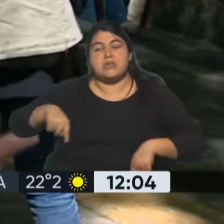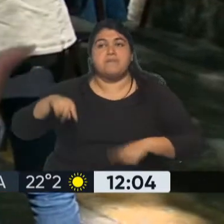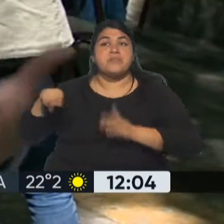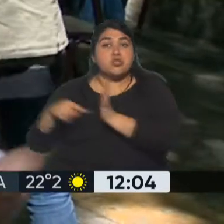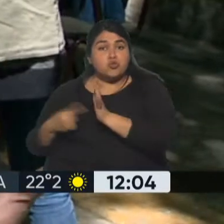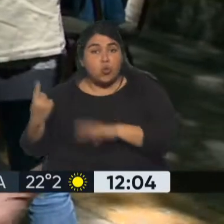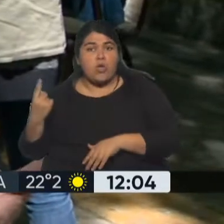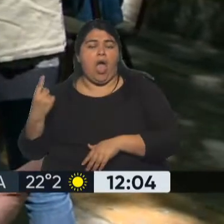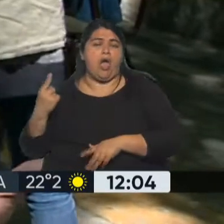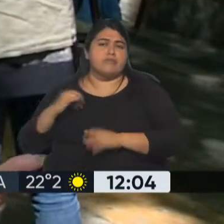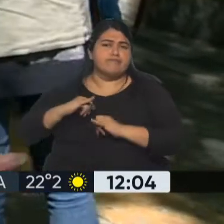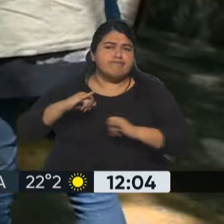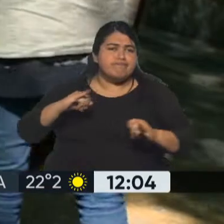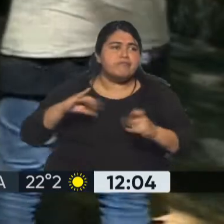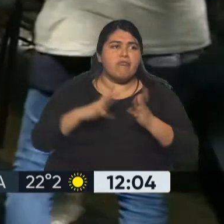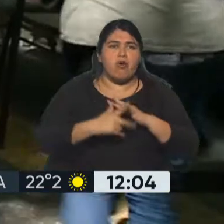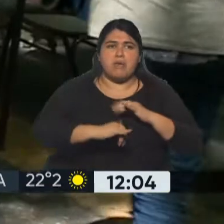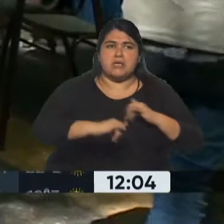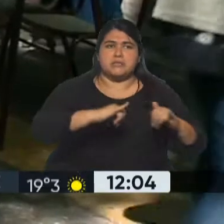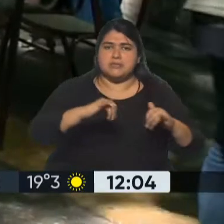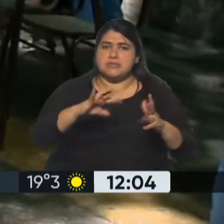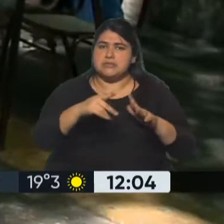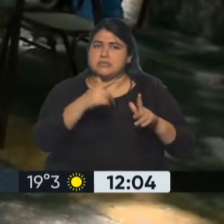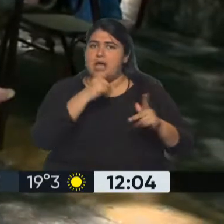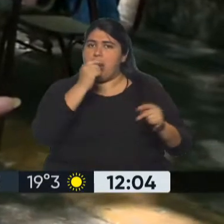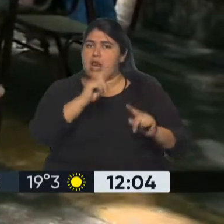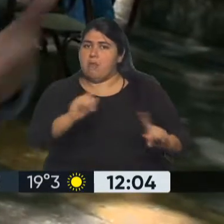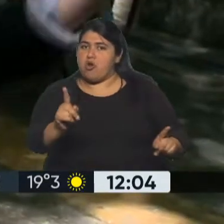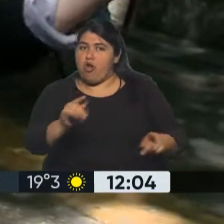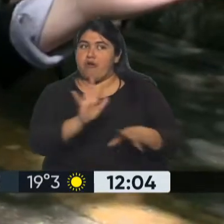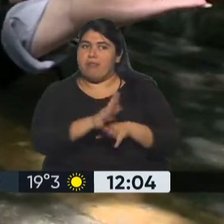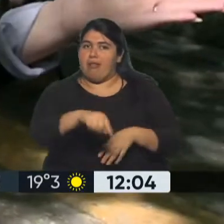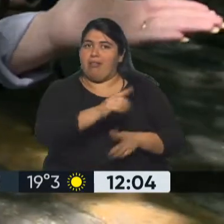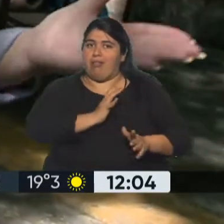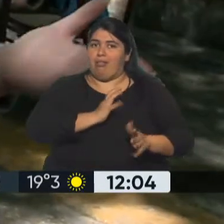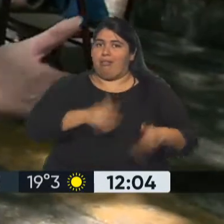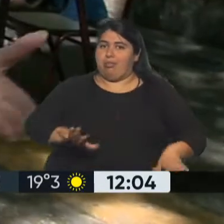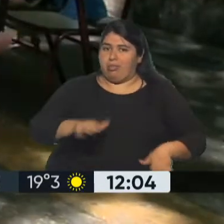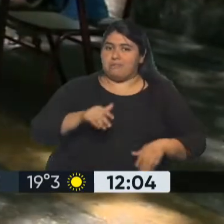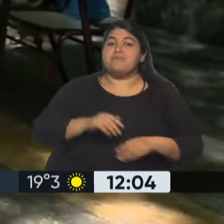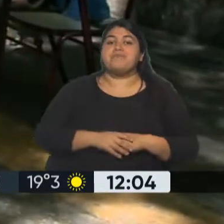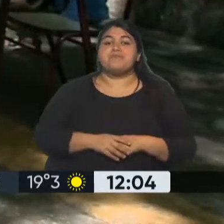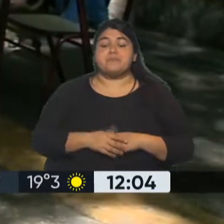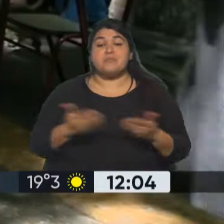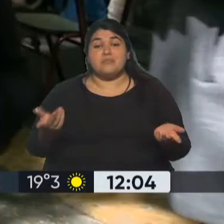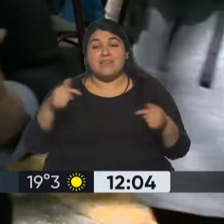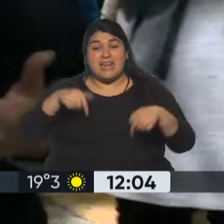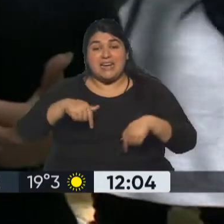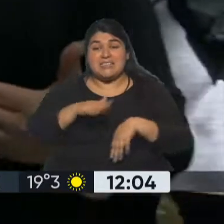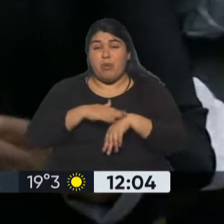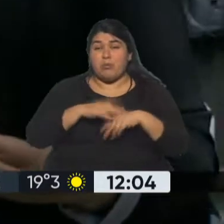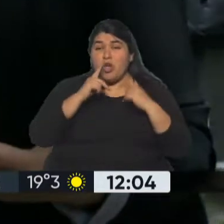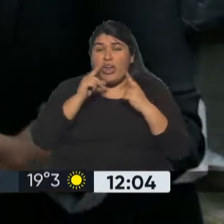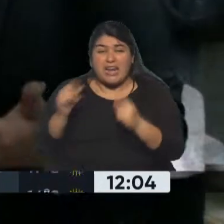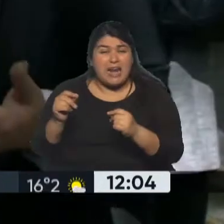intimando, sembrando el miedo ante estas jornadas de lucha que se fueron llevando adelante durante estos últimos días. Pero aquí hay reclamos que